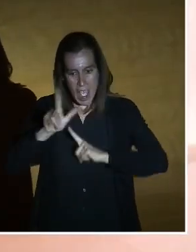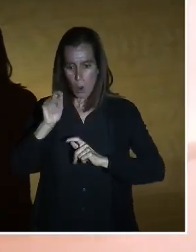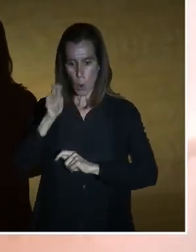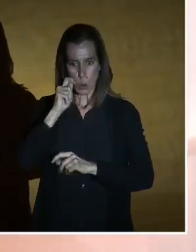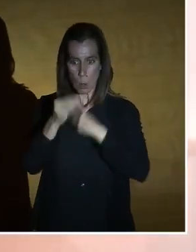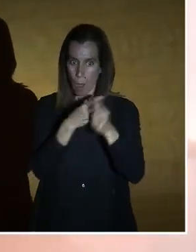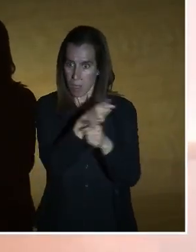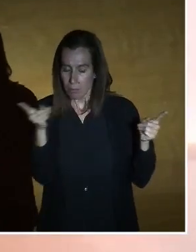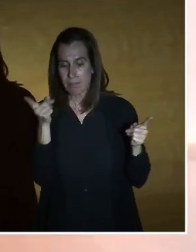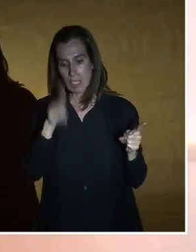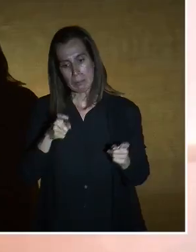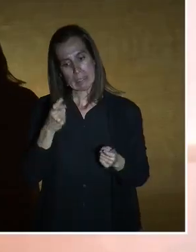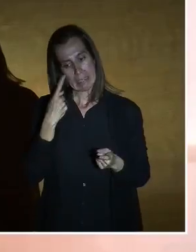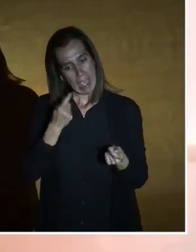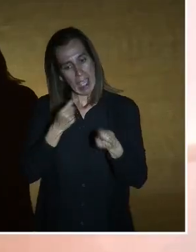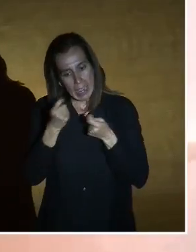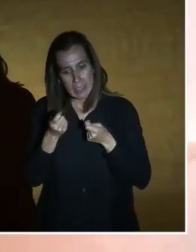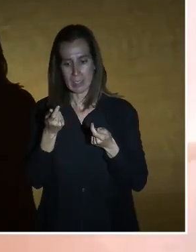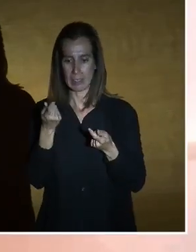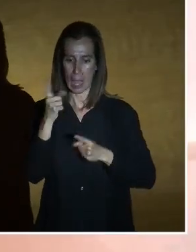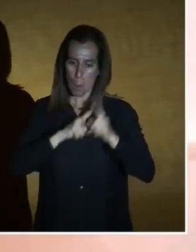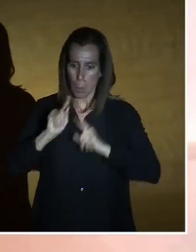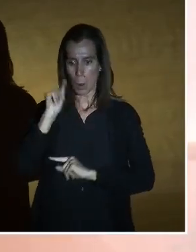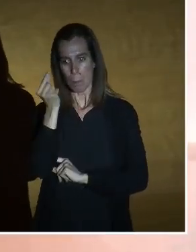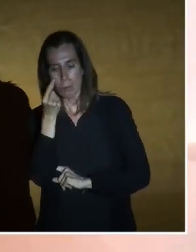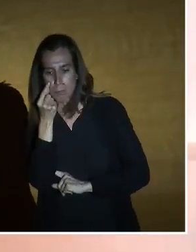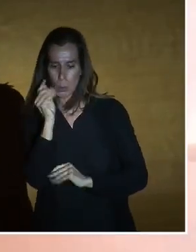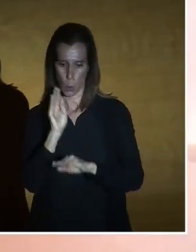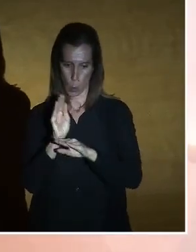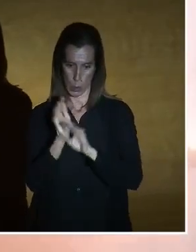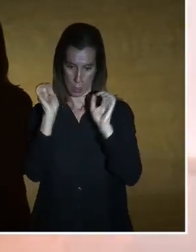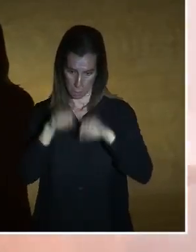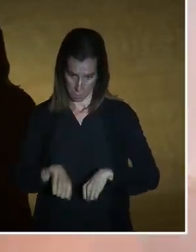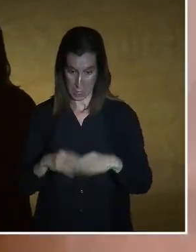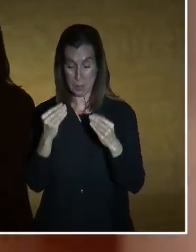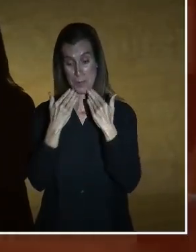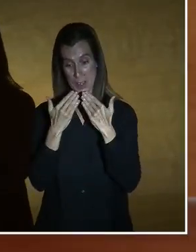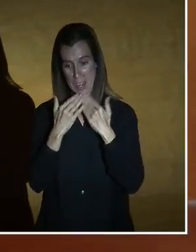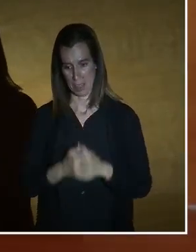turismo, intenten también interesarse por la problemática del lugar. Muchas gracias.